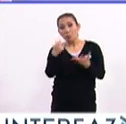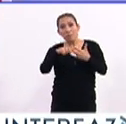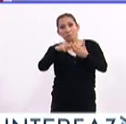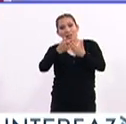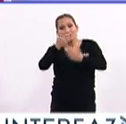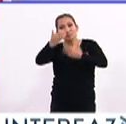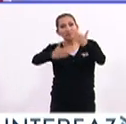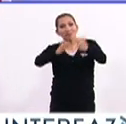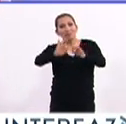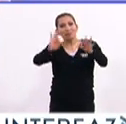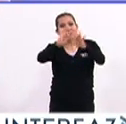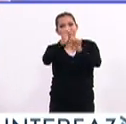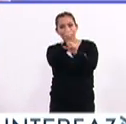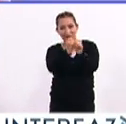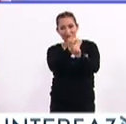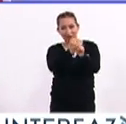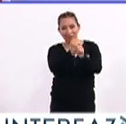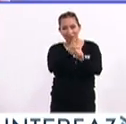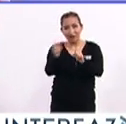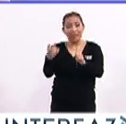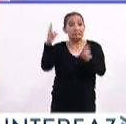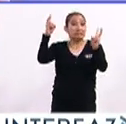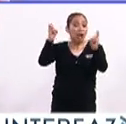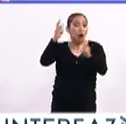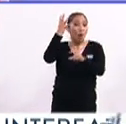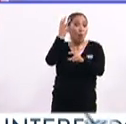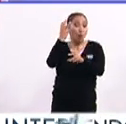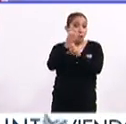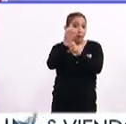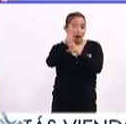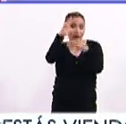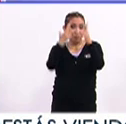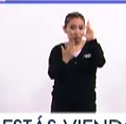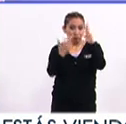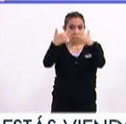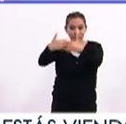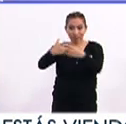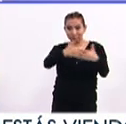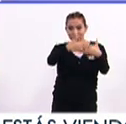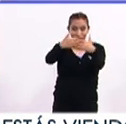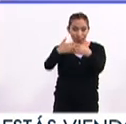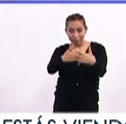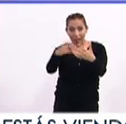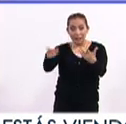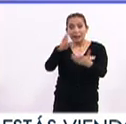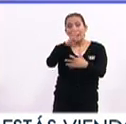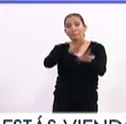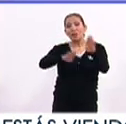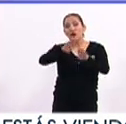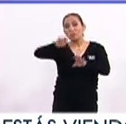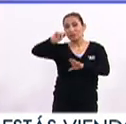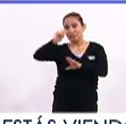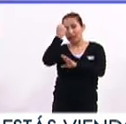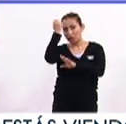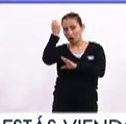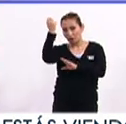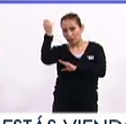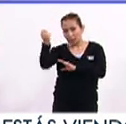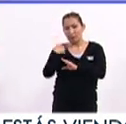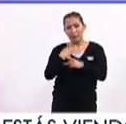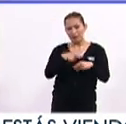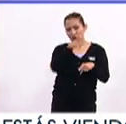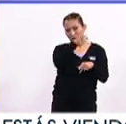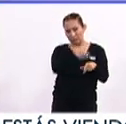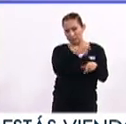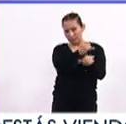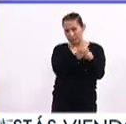de lanza en la investigación y en la llamada cuarta revolución industrial, que es la biotecnología. Y es que investigadores